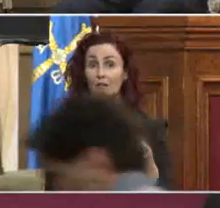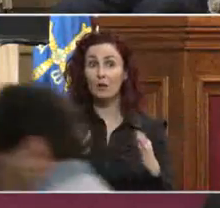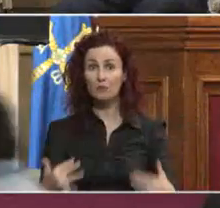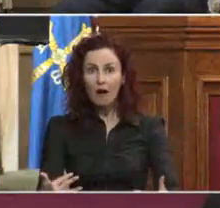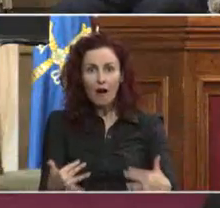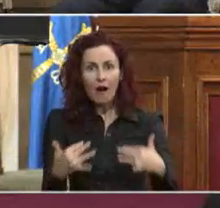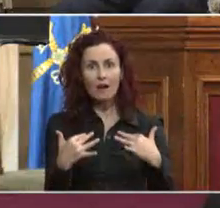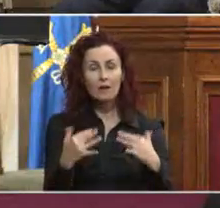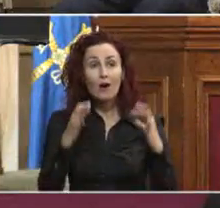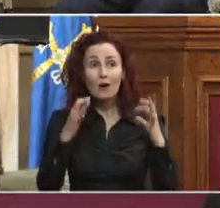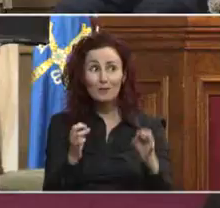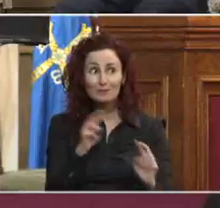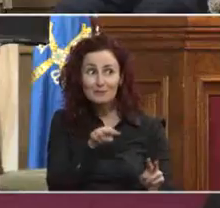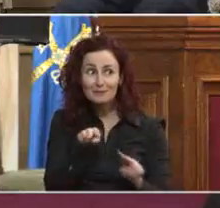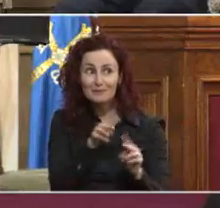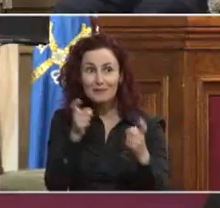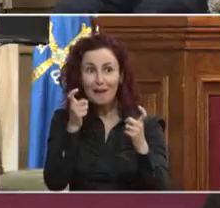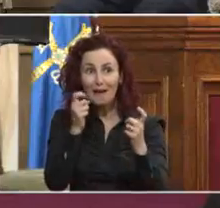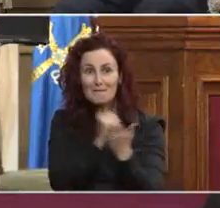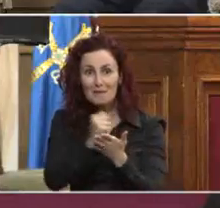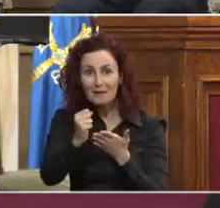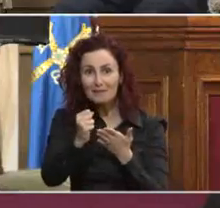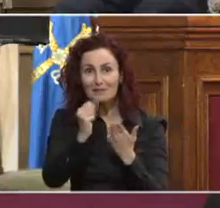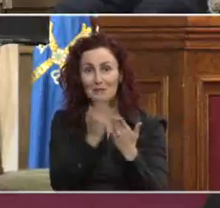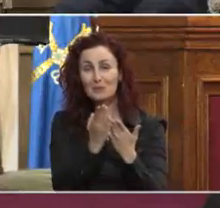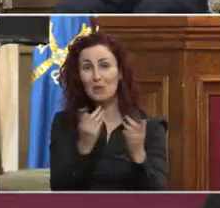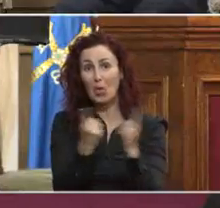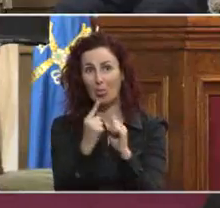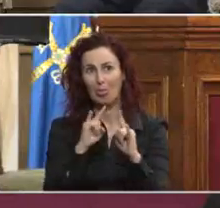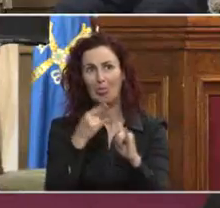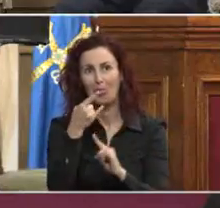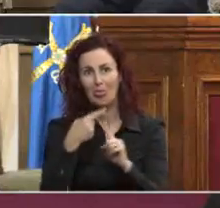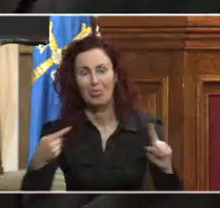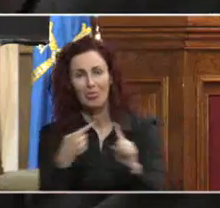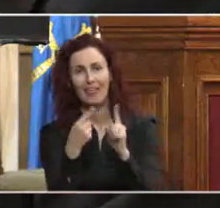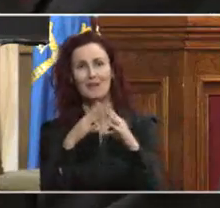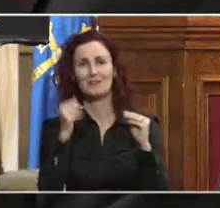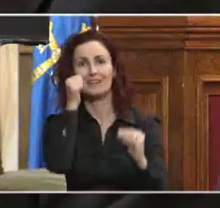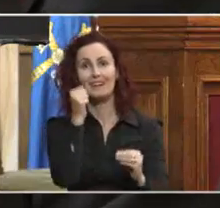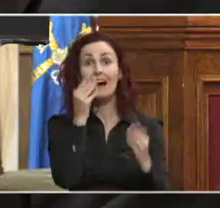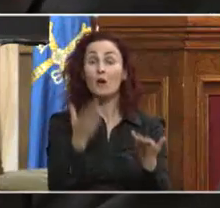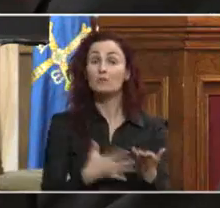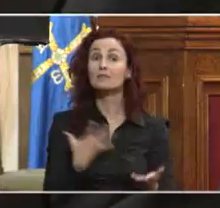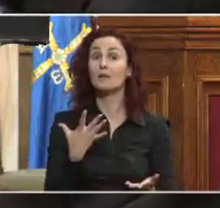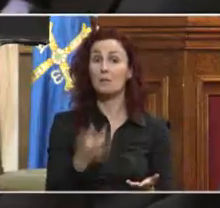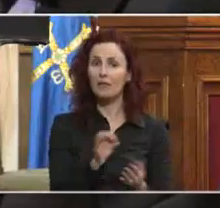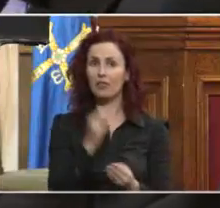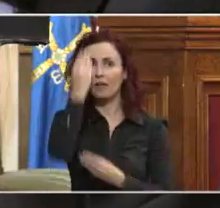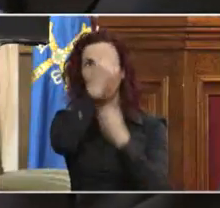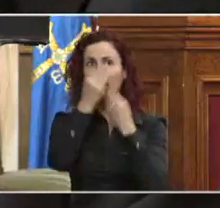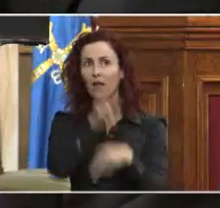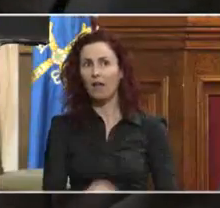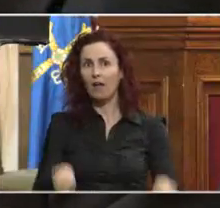como decía, de alumnos matriculados en este curso poco extenso de extensión universitaria hace que a lo mejor haya que replantearse